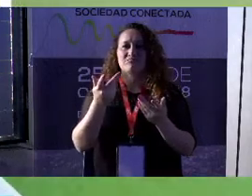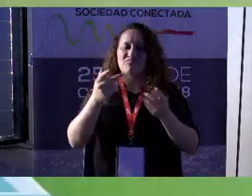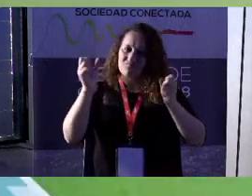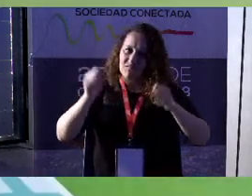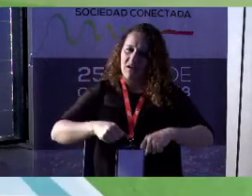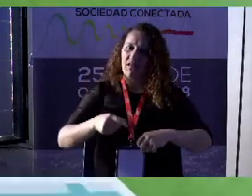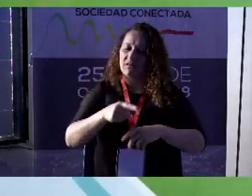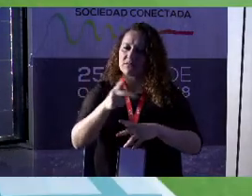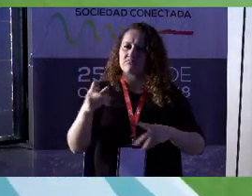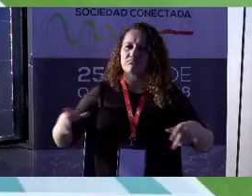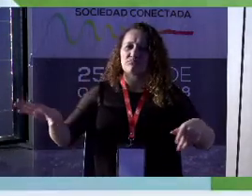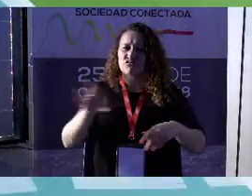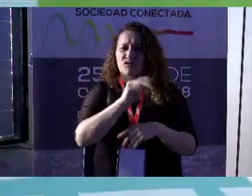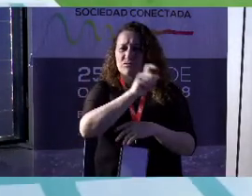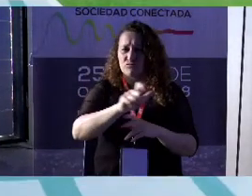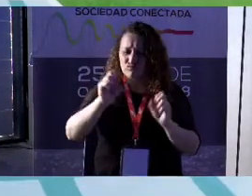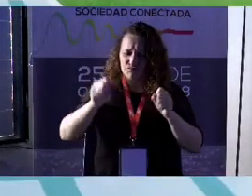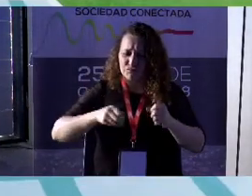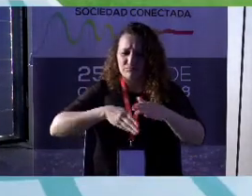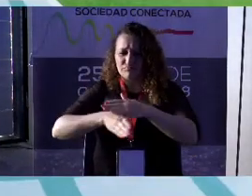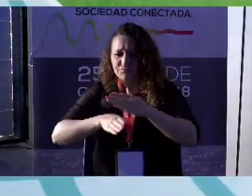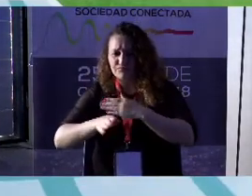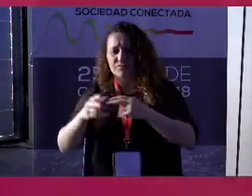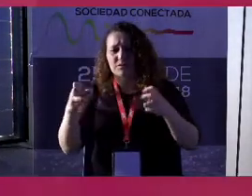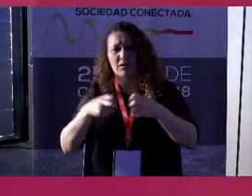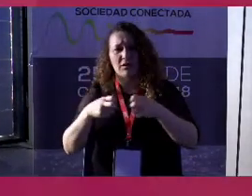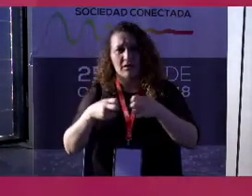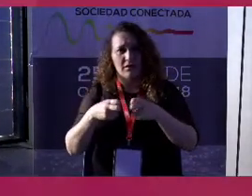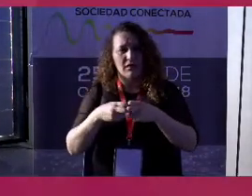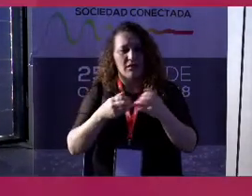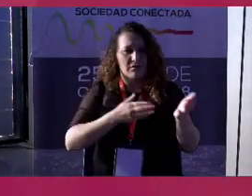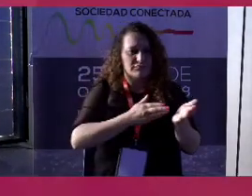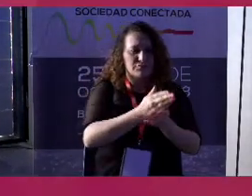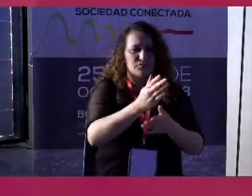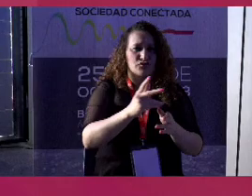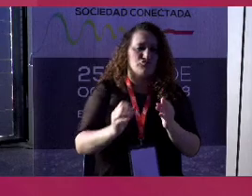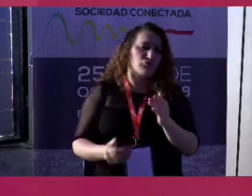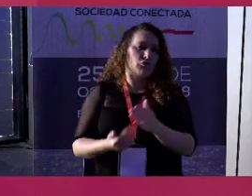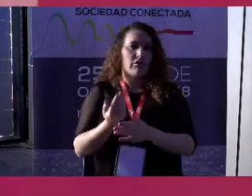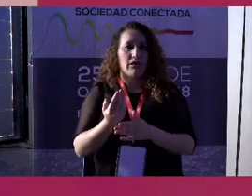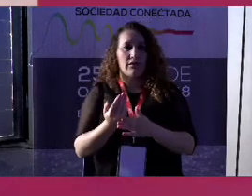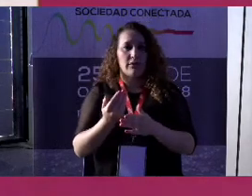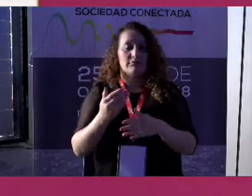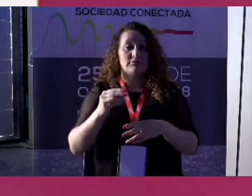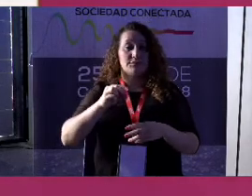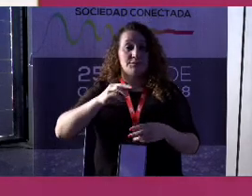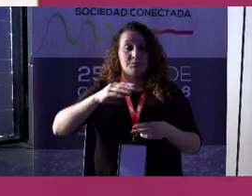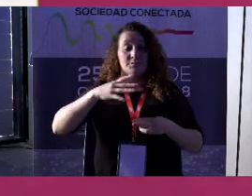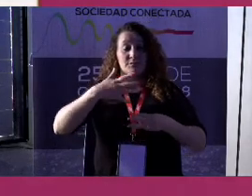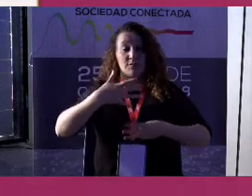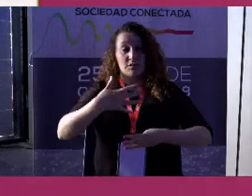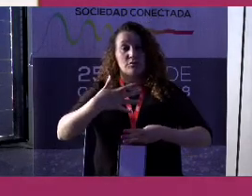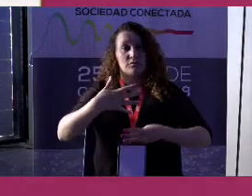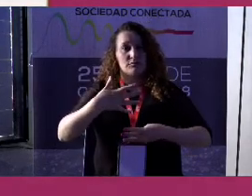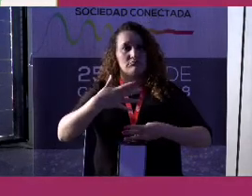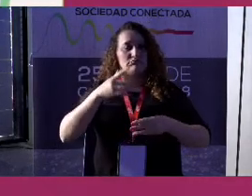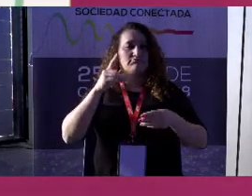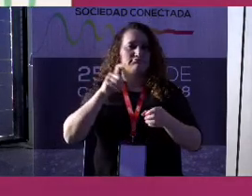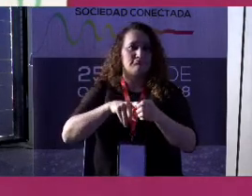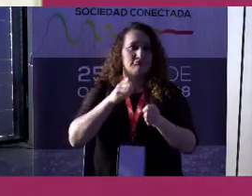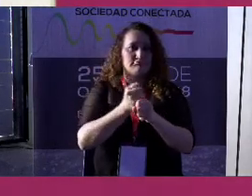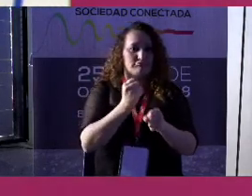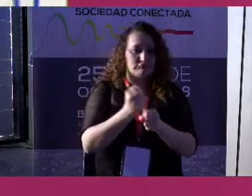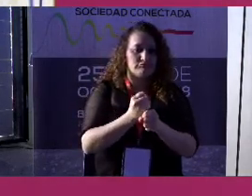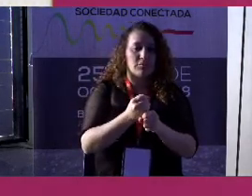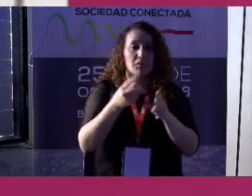asequible fiable sostenible y moderna ocho empleo y crecimiento económico promover el